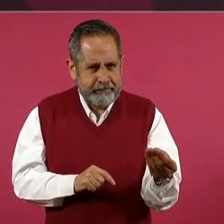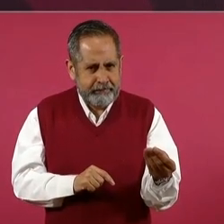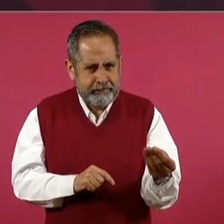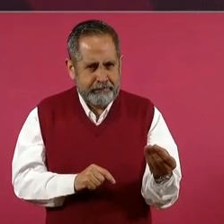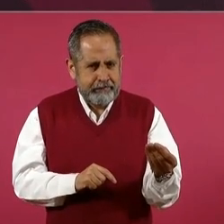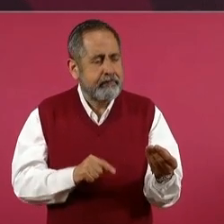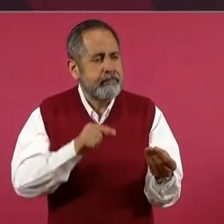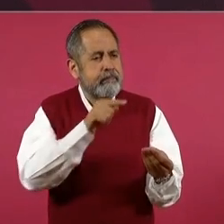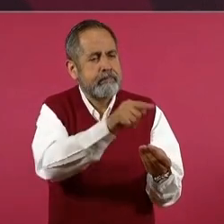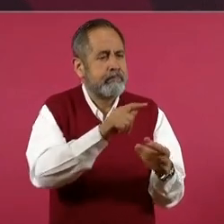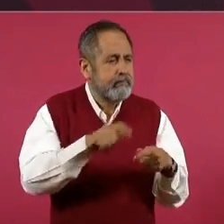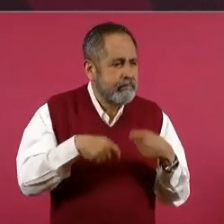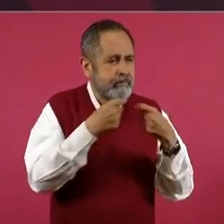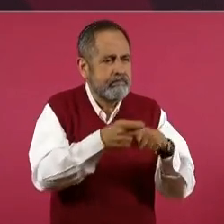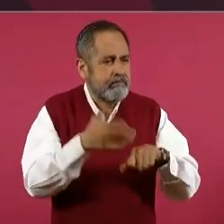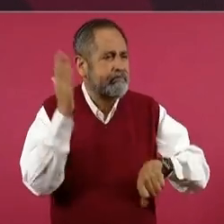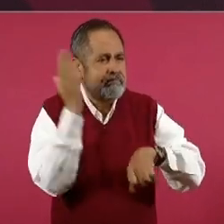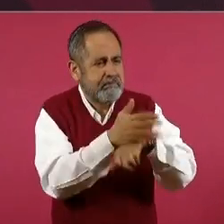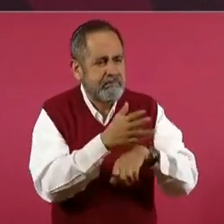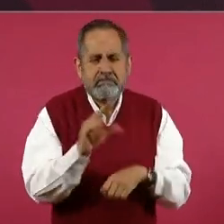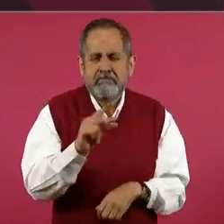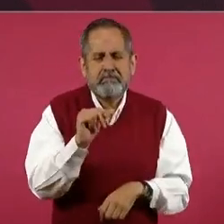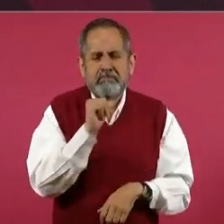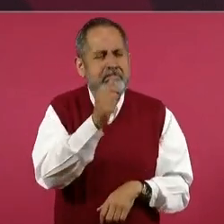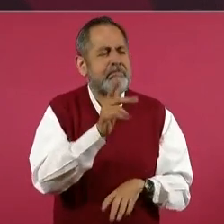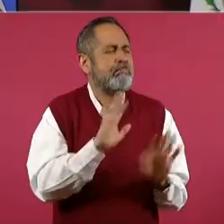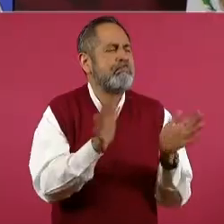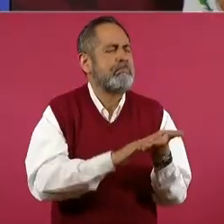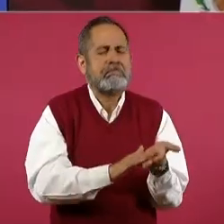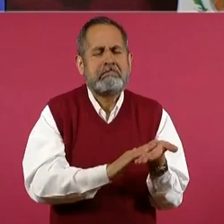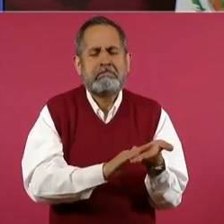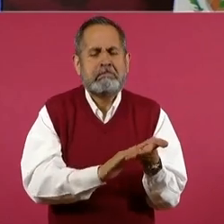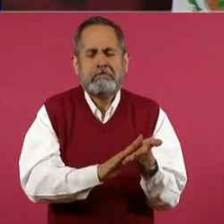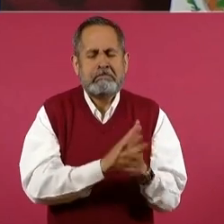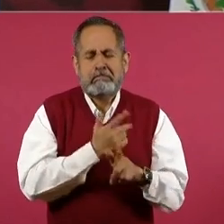de la acción penal en todos los delitos.